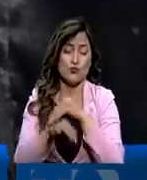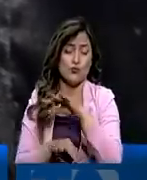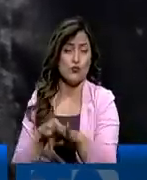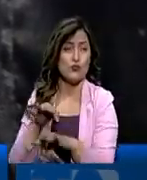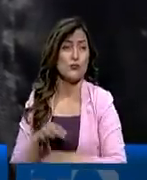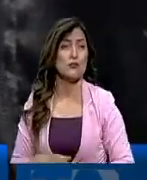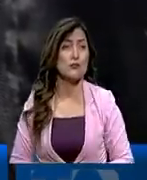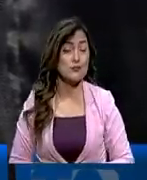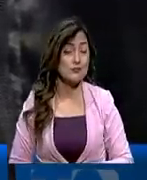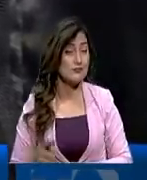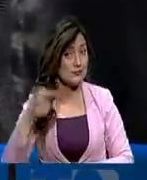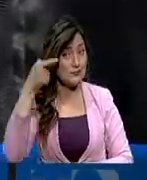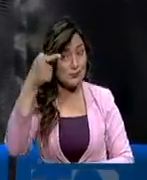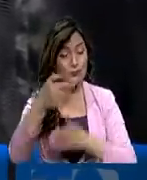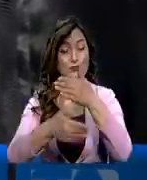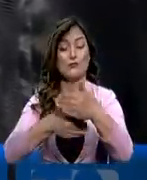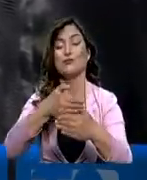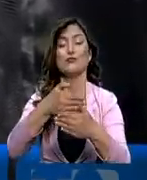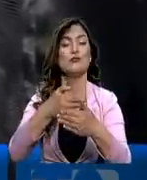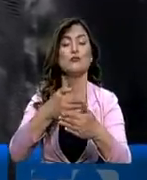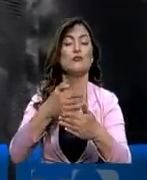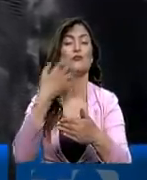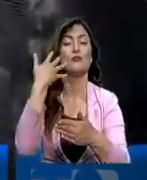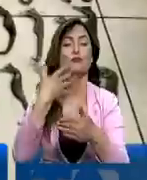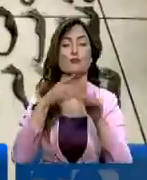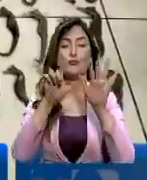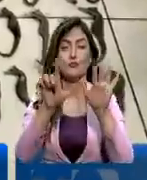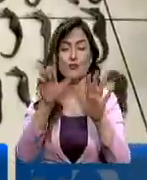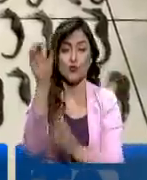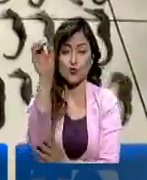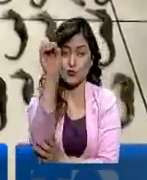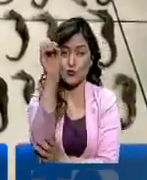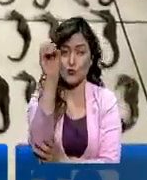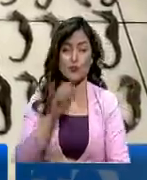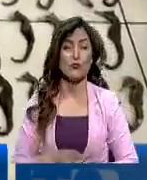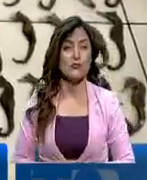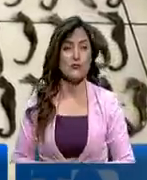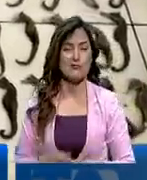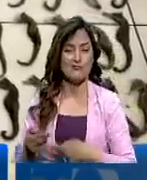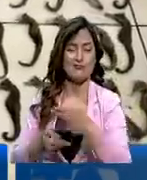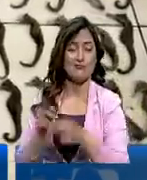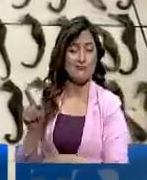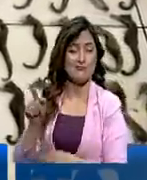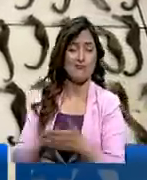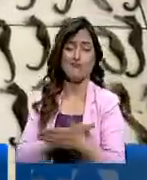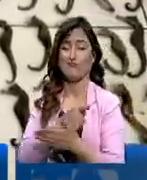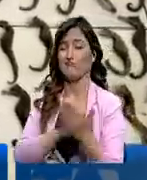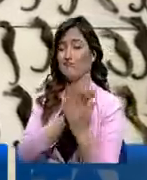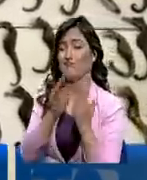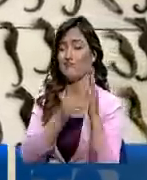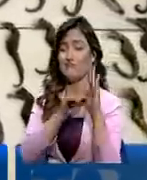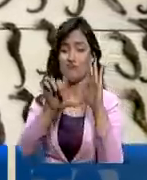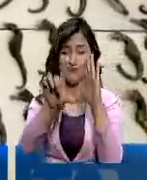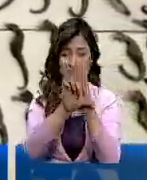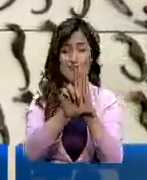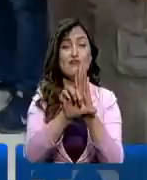el ciudadano. La próxima audiencia está programada para el 7 de octubre. El tráfico de esta especie es ilegal, según lo establece